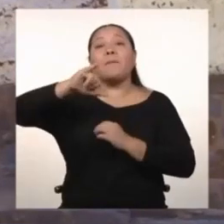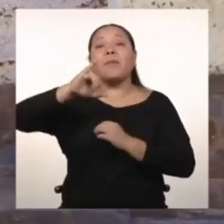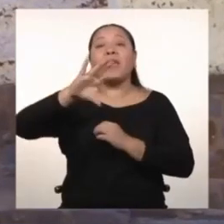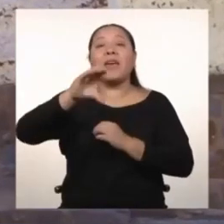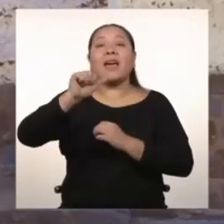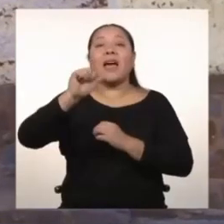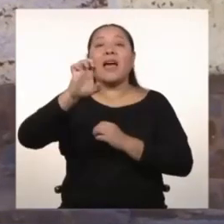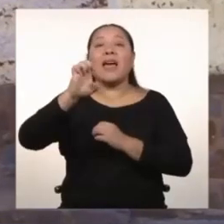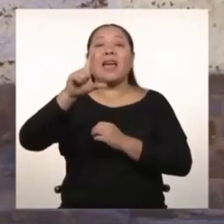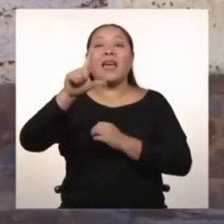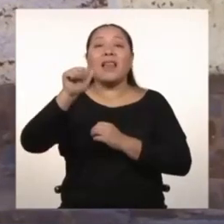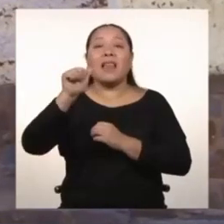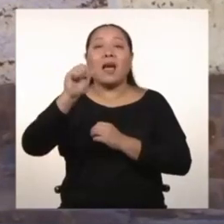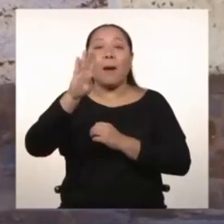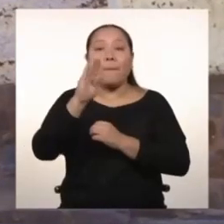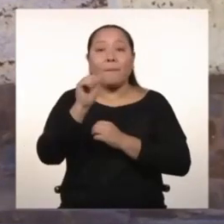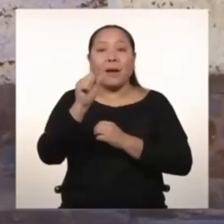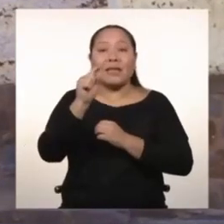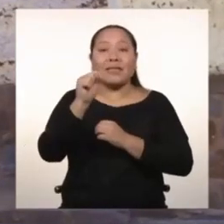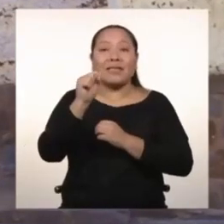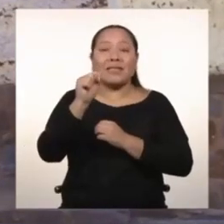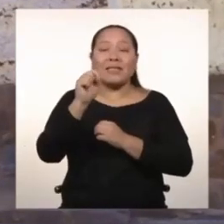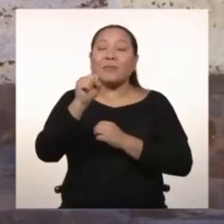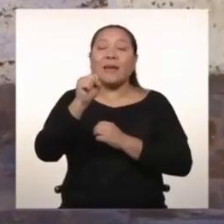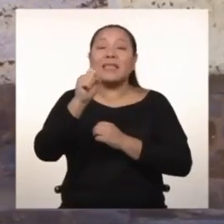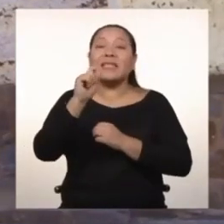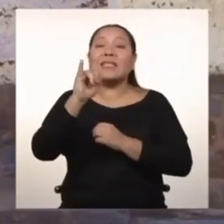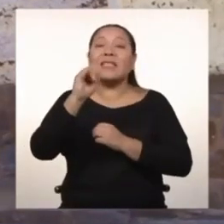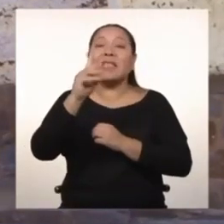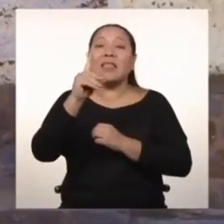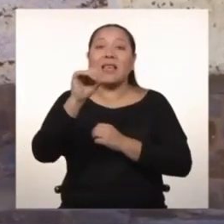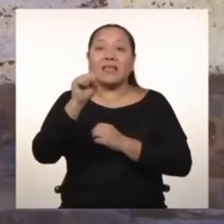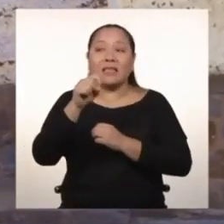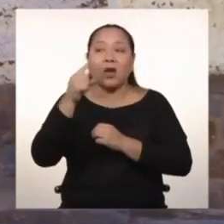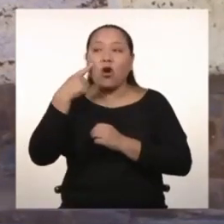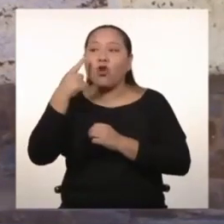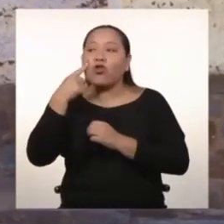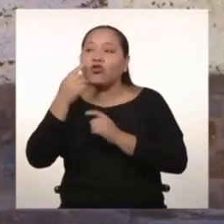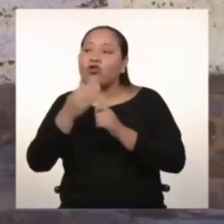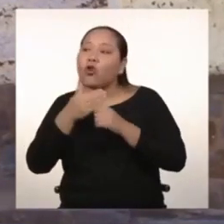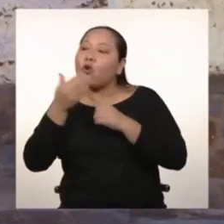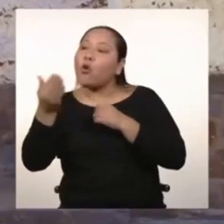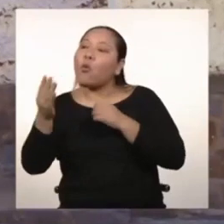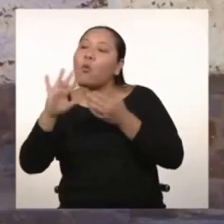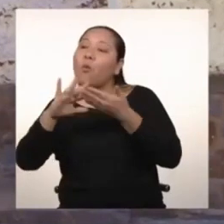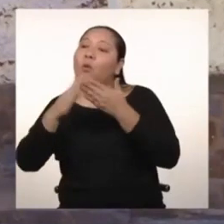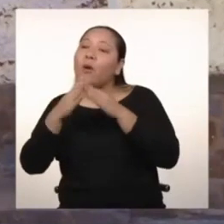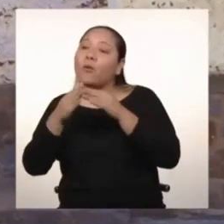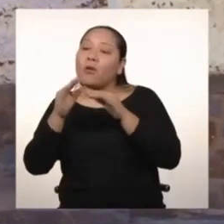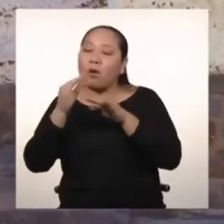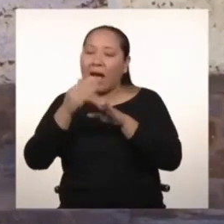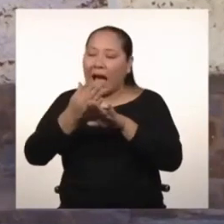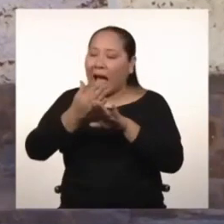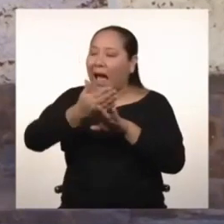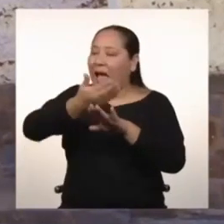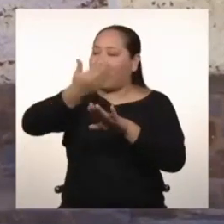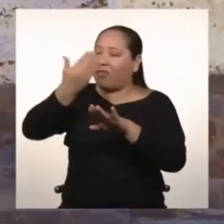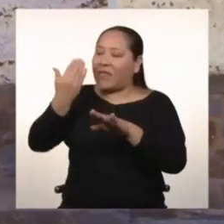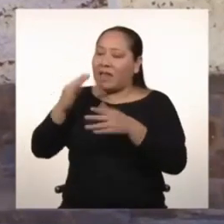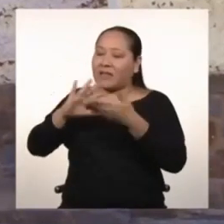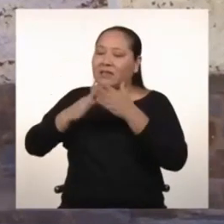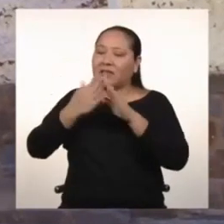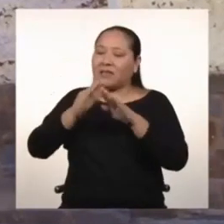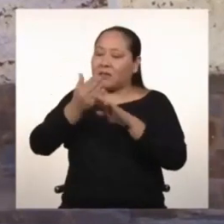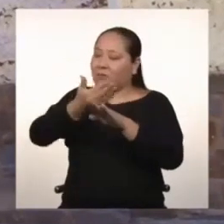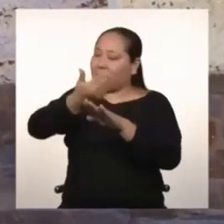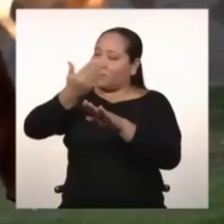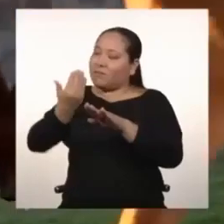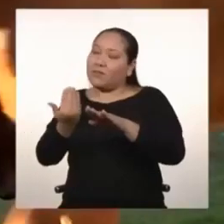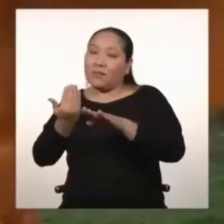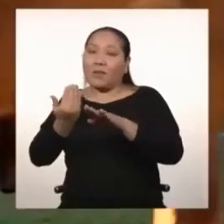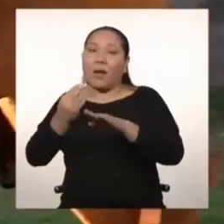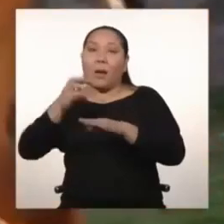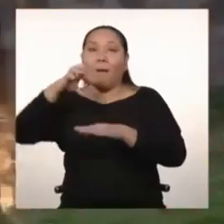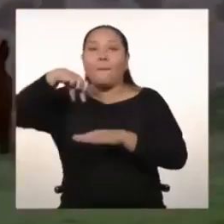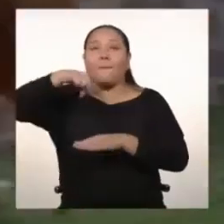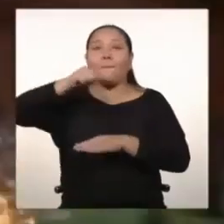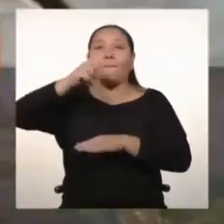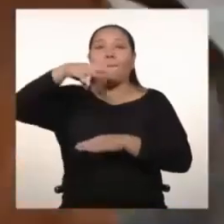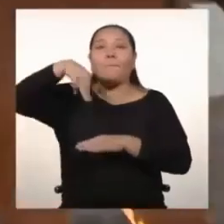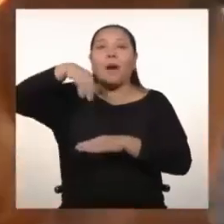Bastidas. A ella la conoció en un pueblo que está detrás de estos cerros, Pampamarca.